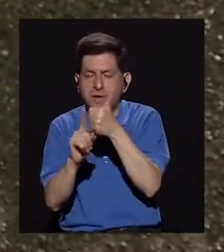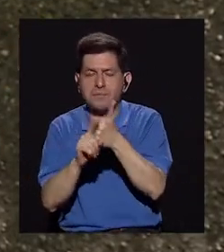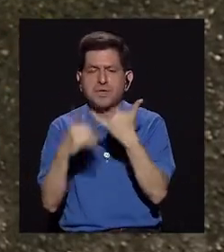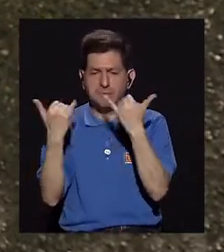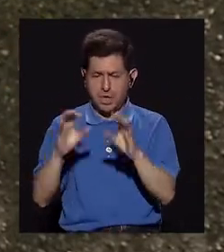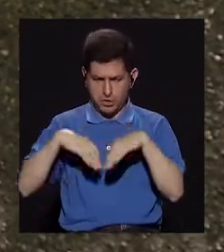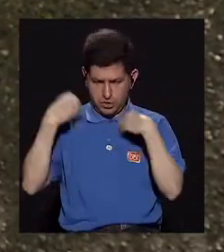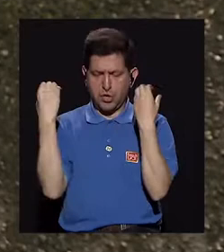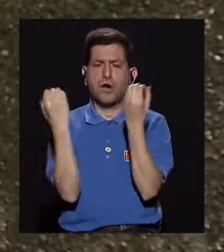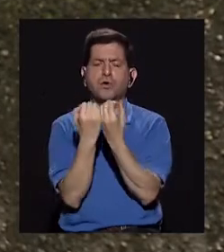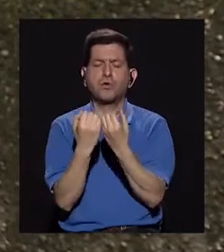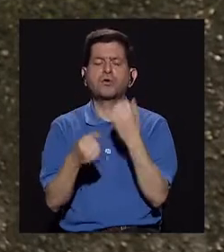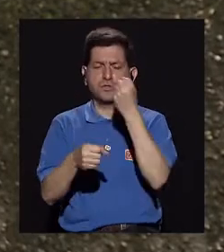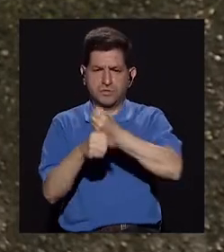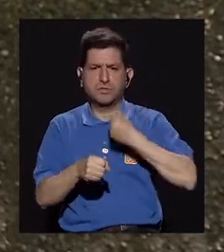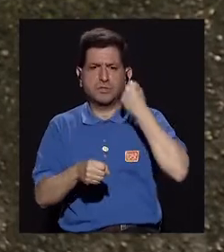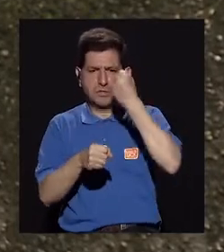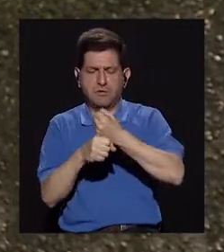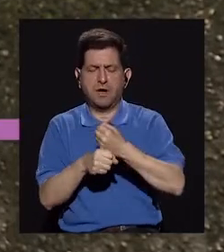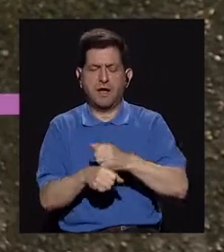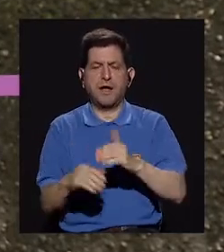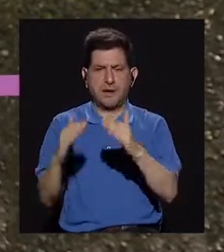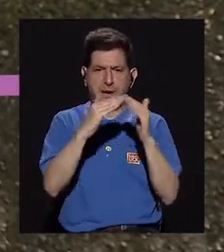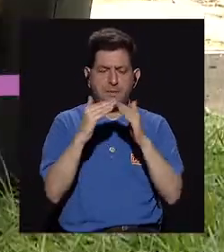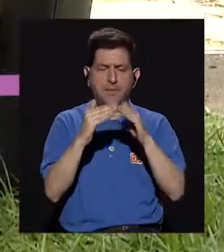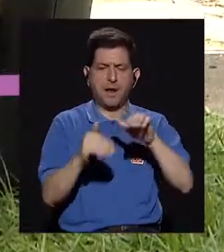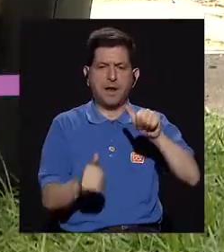que se encuentra organizada y trabajando en Barrio Mon.